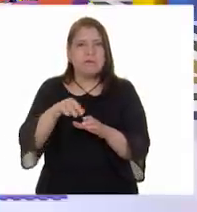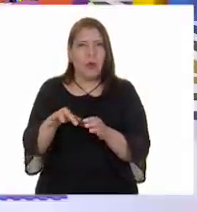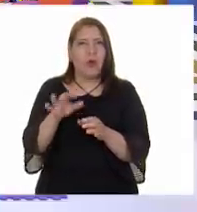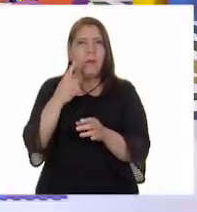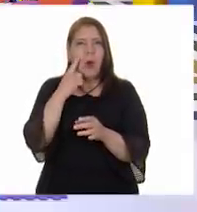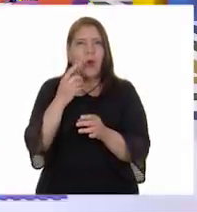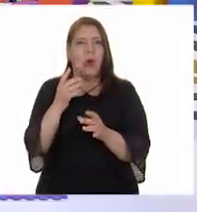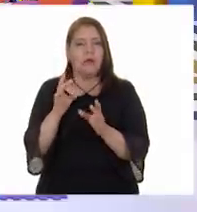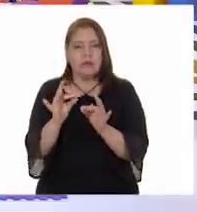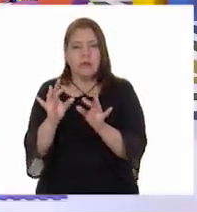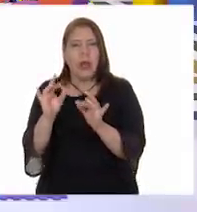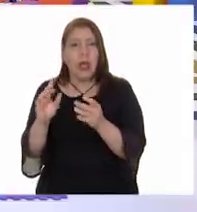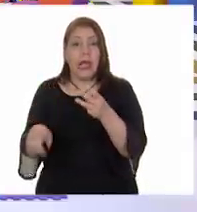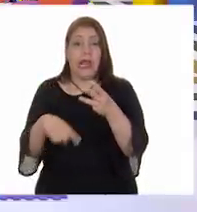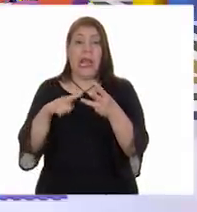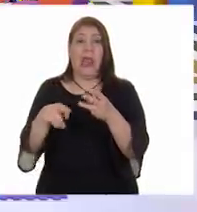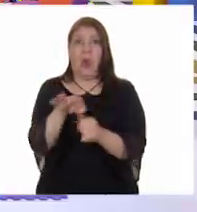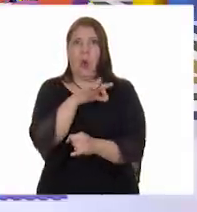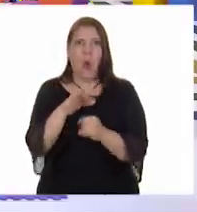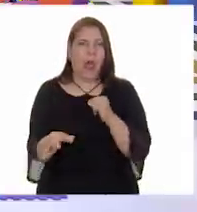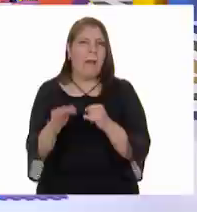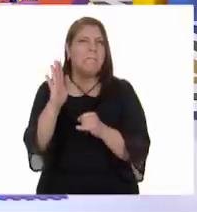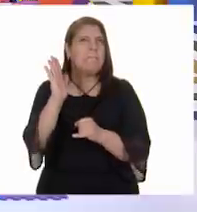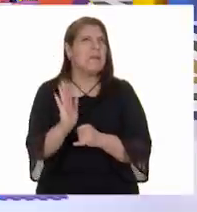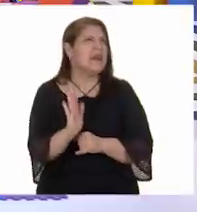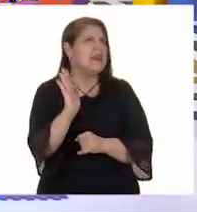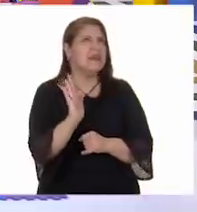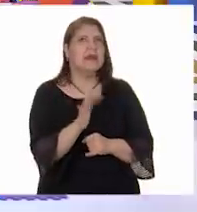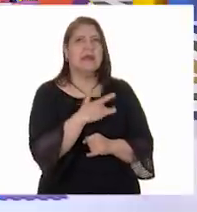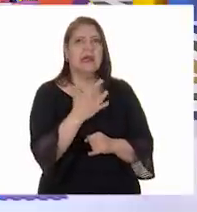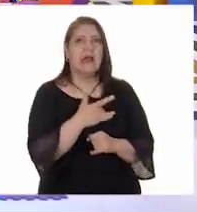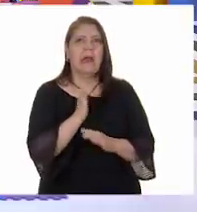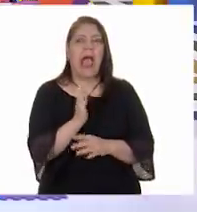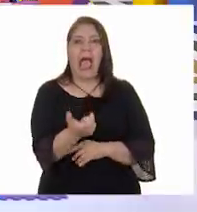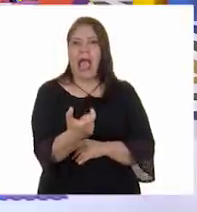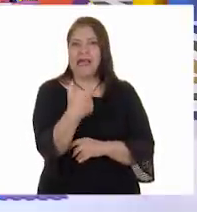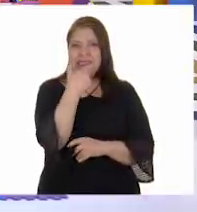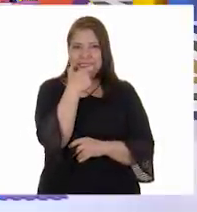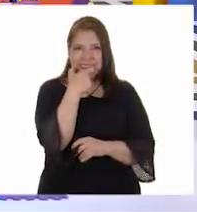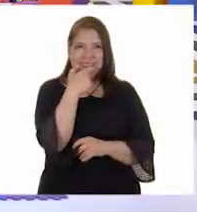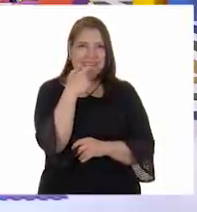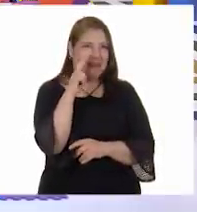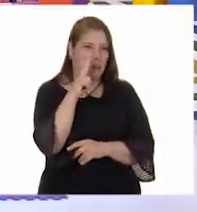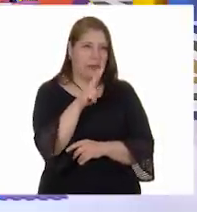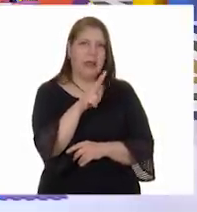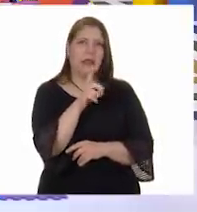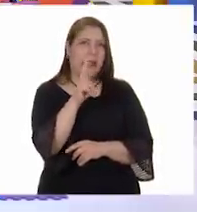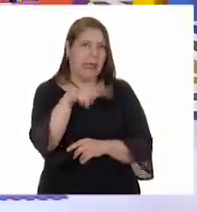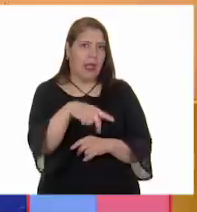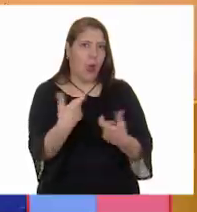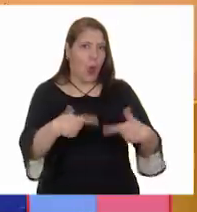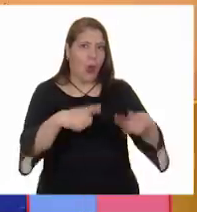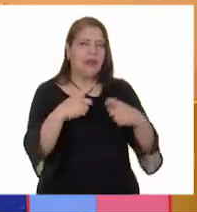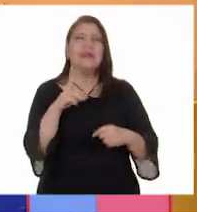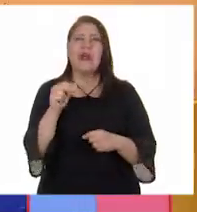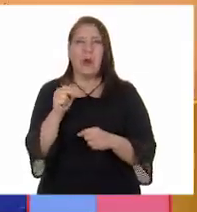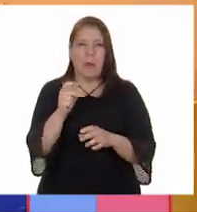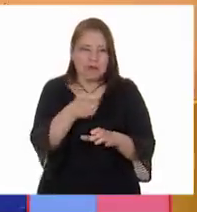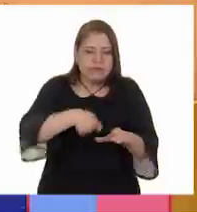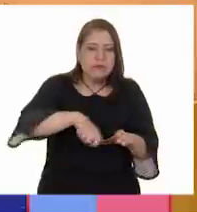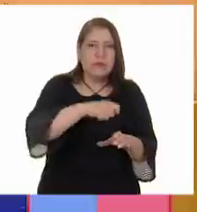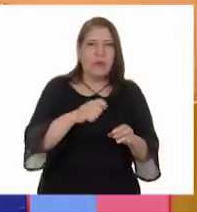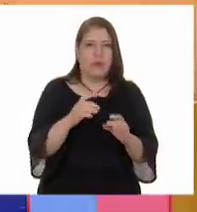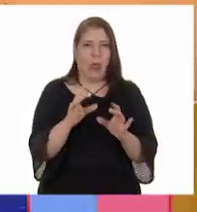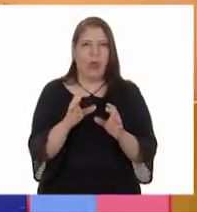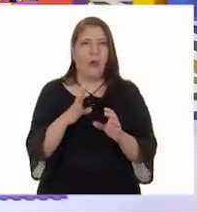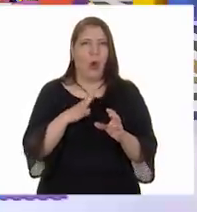última? La última parecía ya que iba a ser galletas y no hot cakes. Estaba todavía más espesa. Como la masa que hicimos la clase